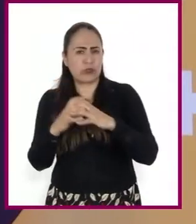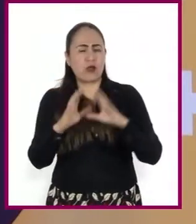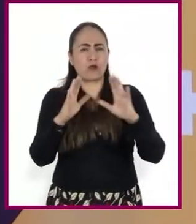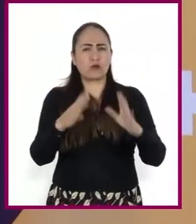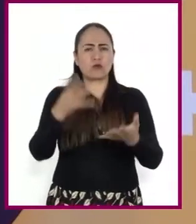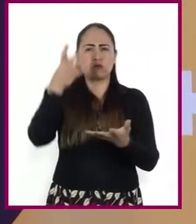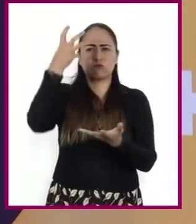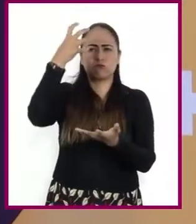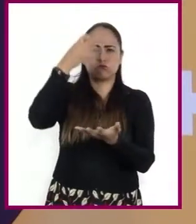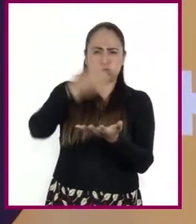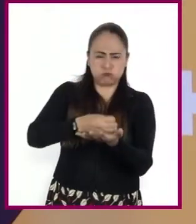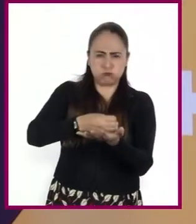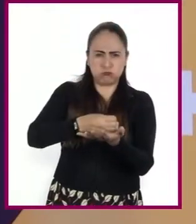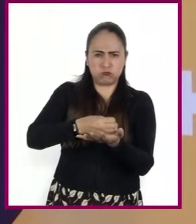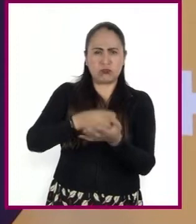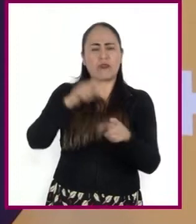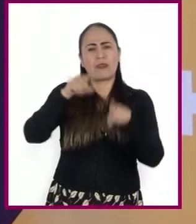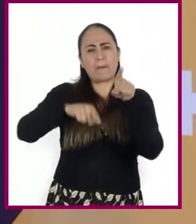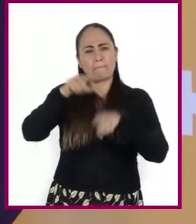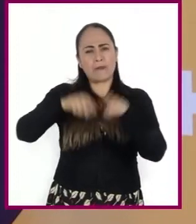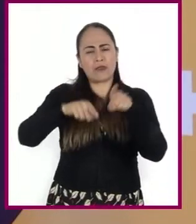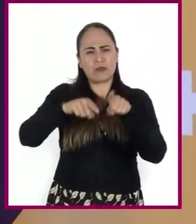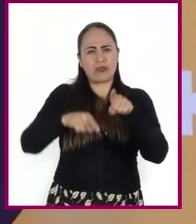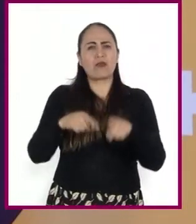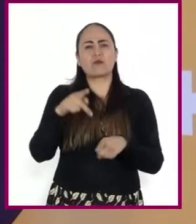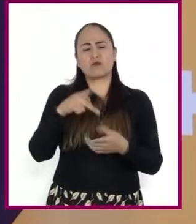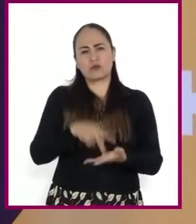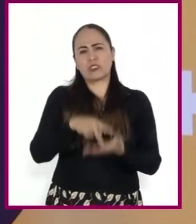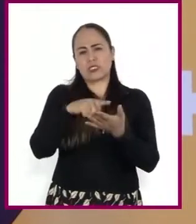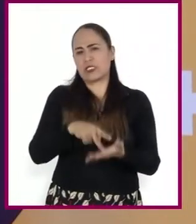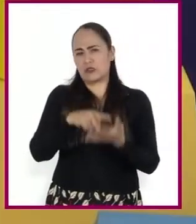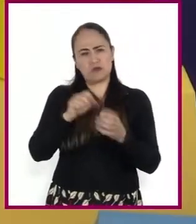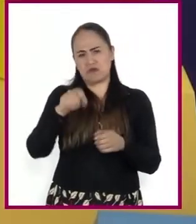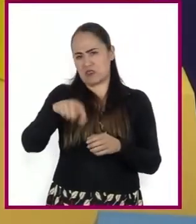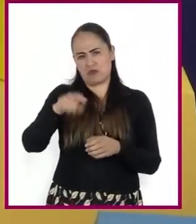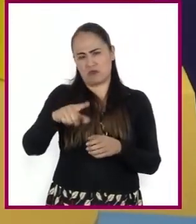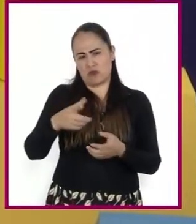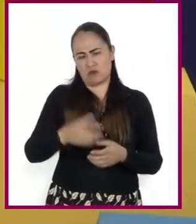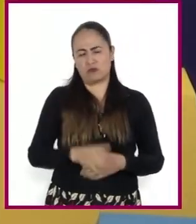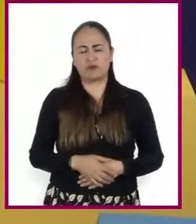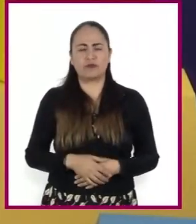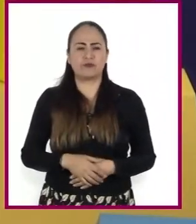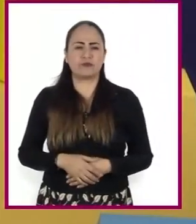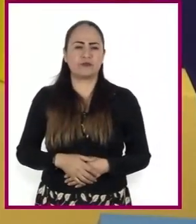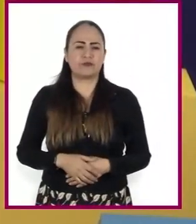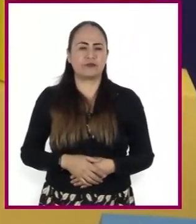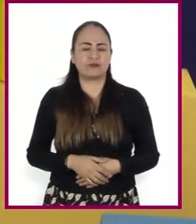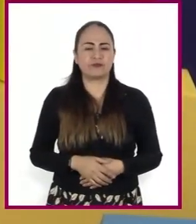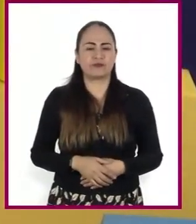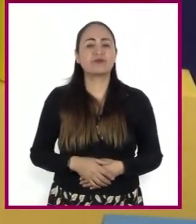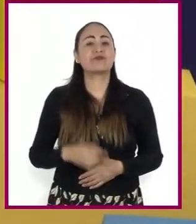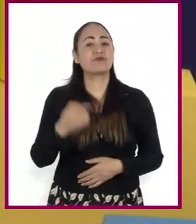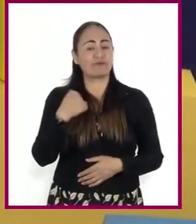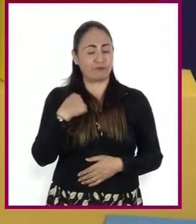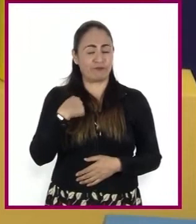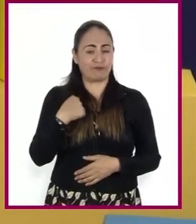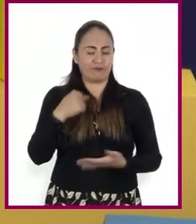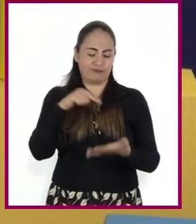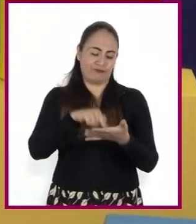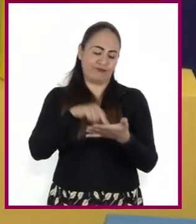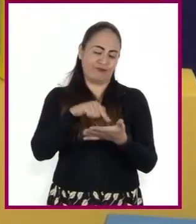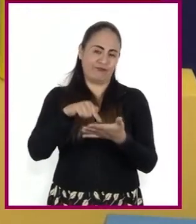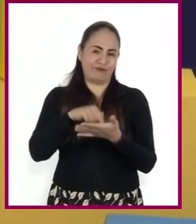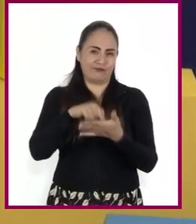aceleración debida a la gravedad, ya que tu masa sería la misma. Lo bueno es que traigo mi